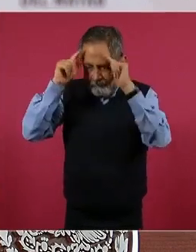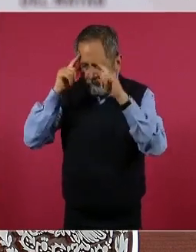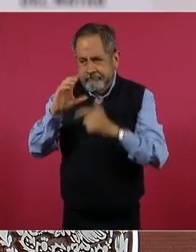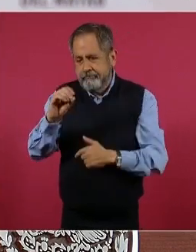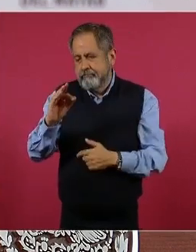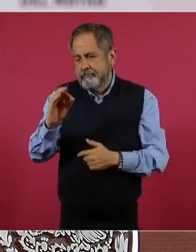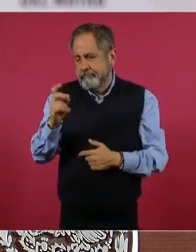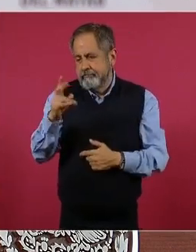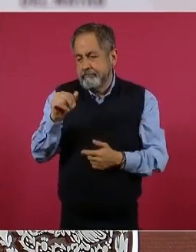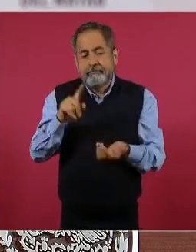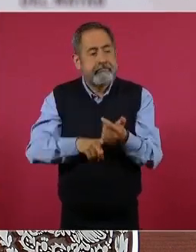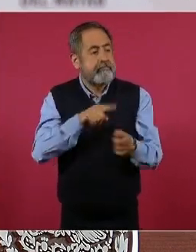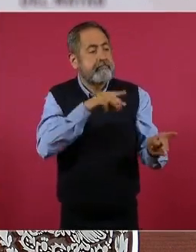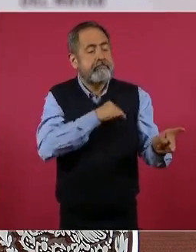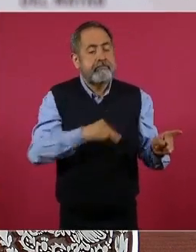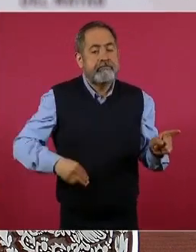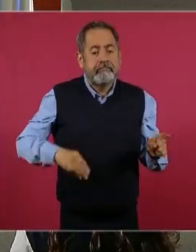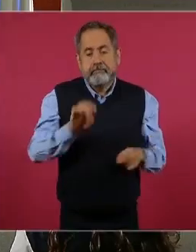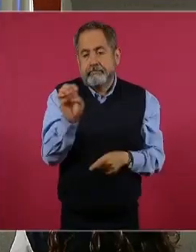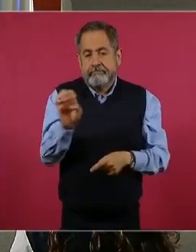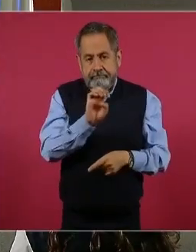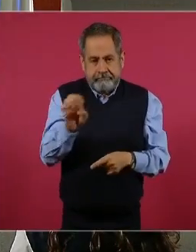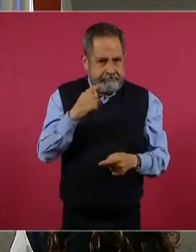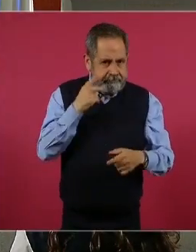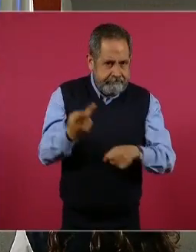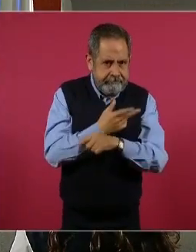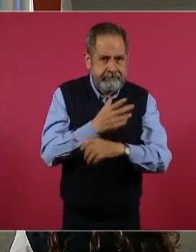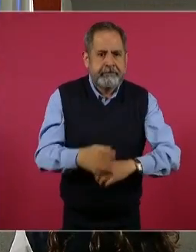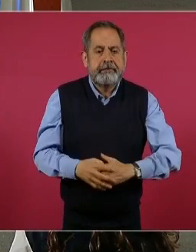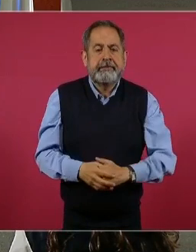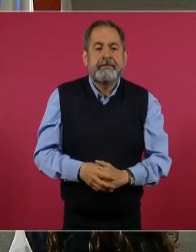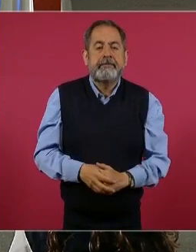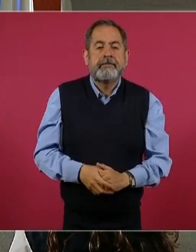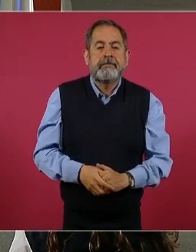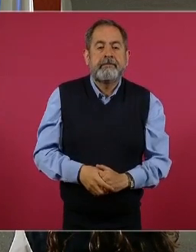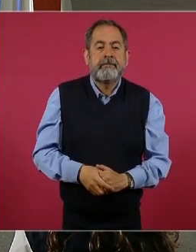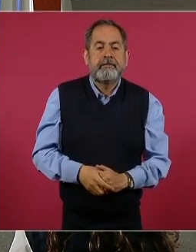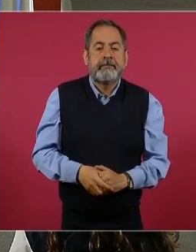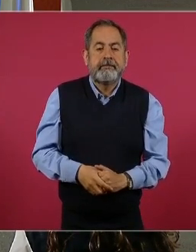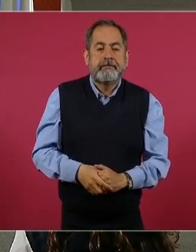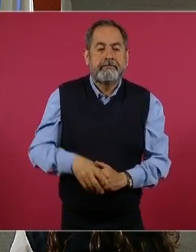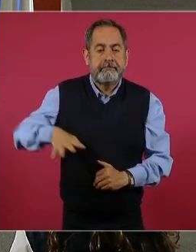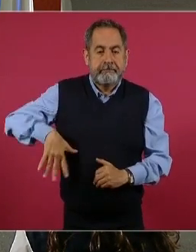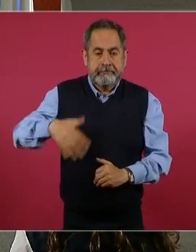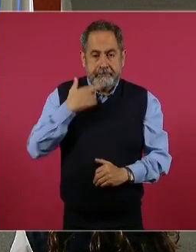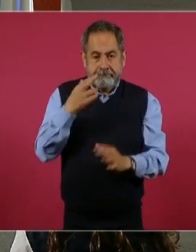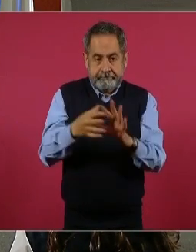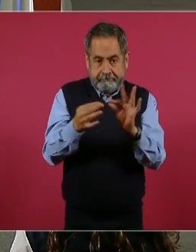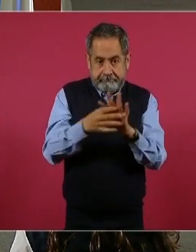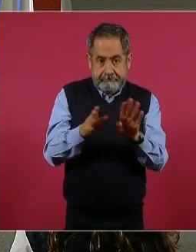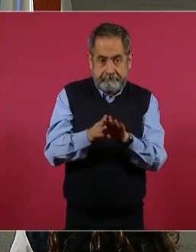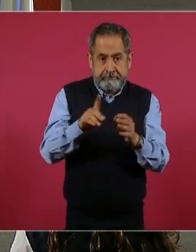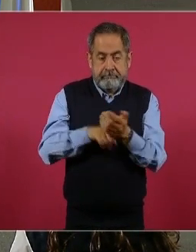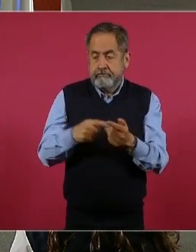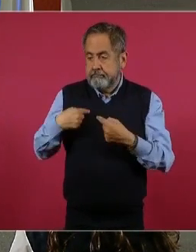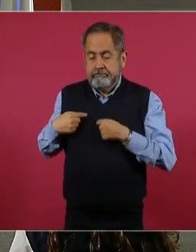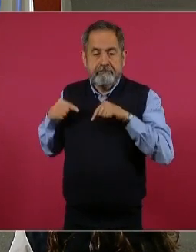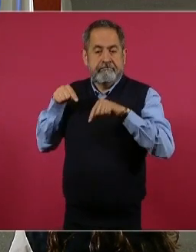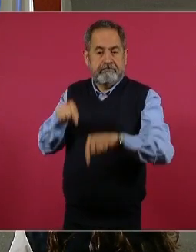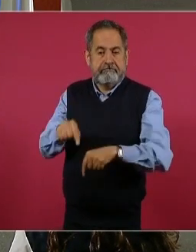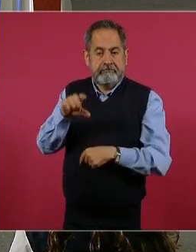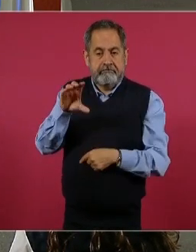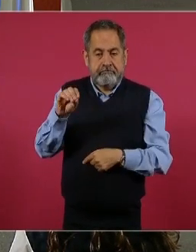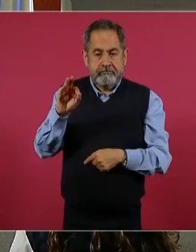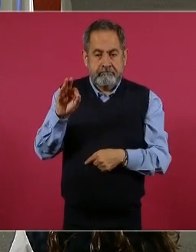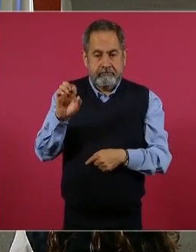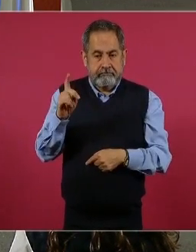en el municipio de Ensenada. Siguiente, por favor. Como recordarán, a nuestra llegada a COFEPRIS